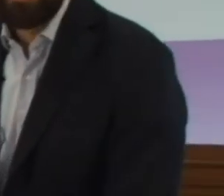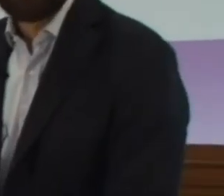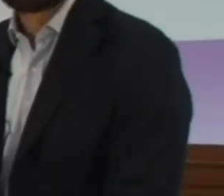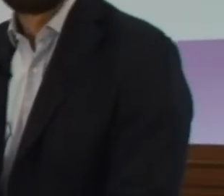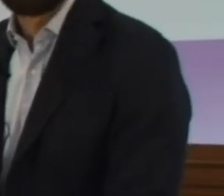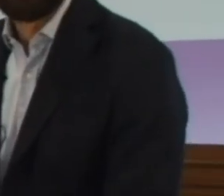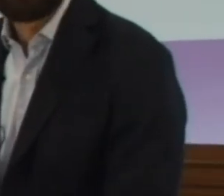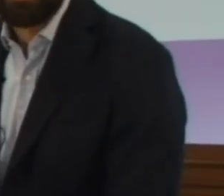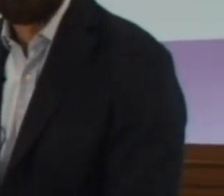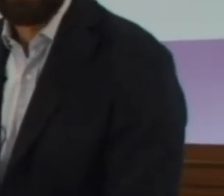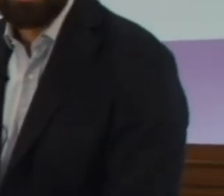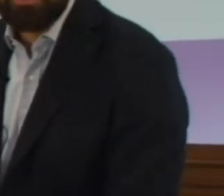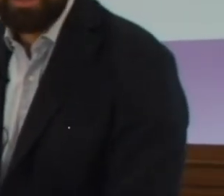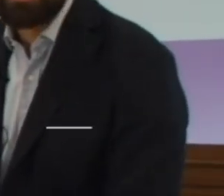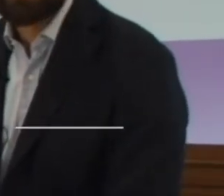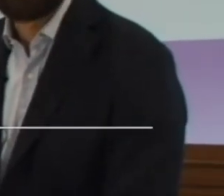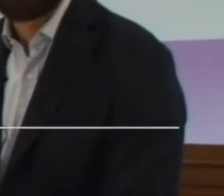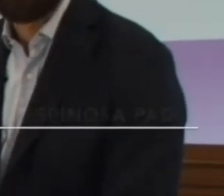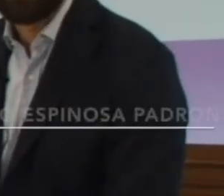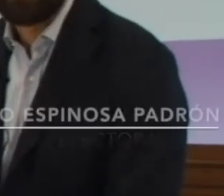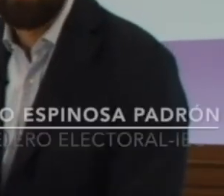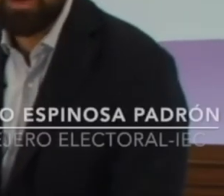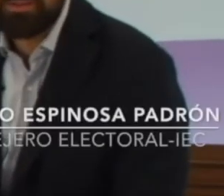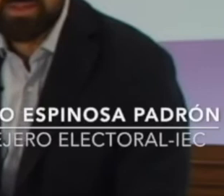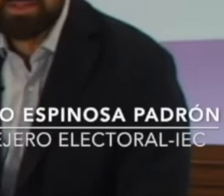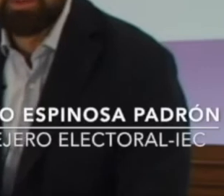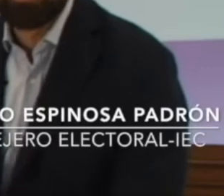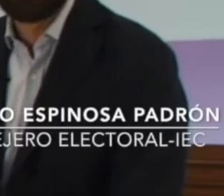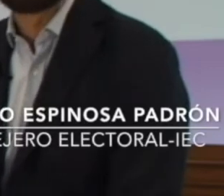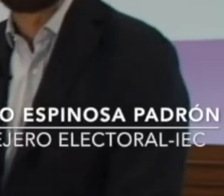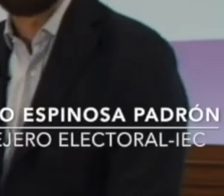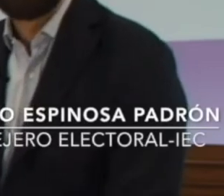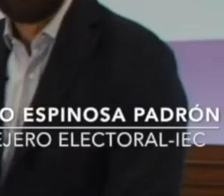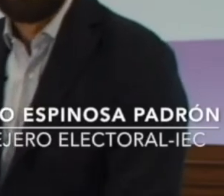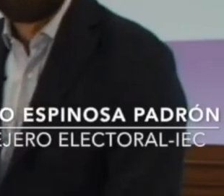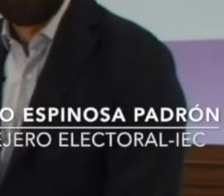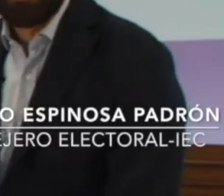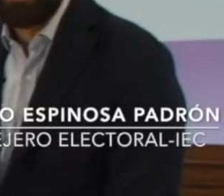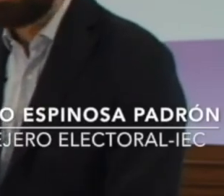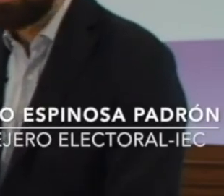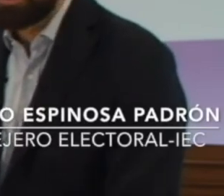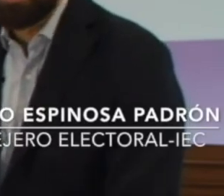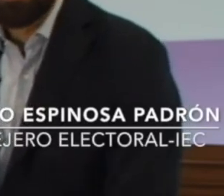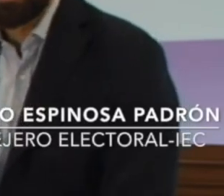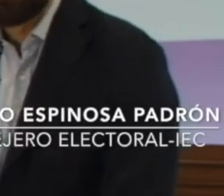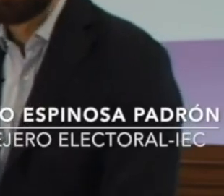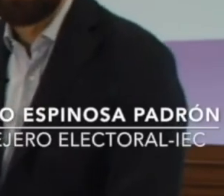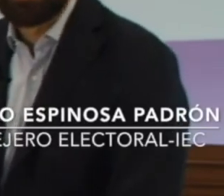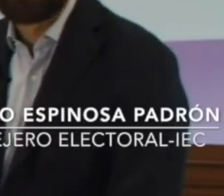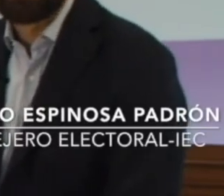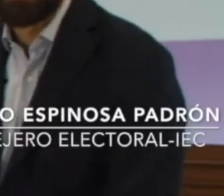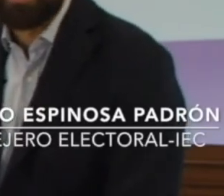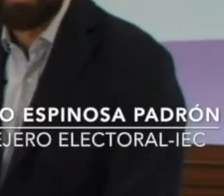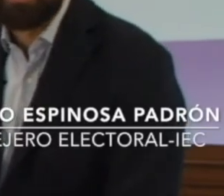tardes, bienvenidas y bienvenidos a una emisión más de este programa La Urna del Instituto Electoral de Coahuila. A todas las personas que nos